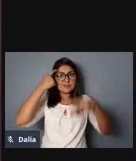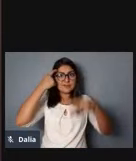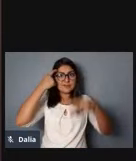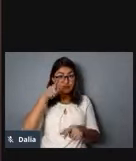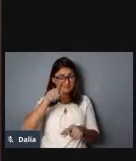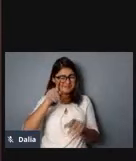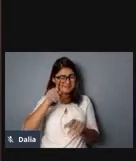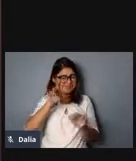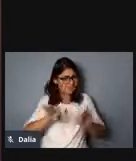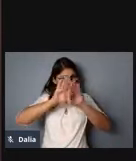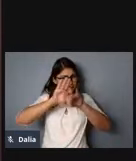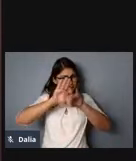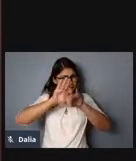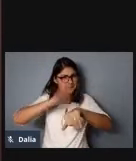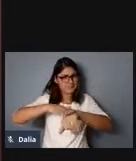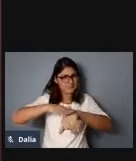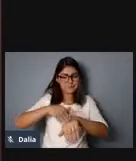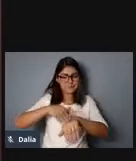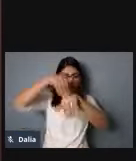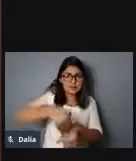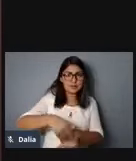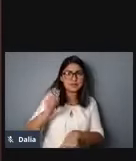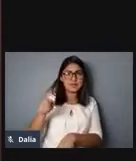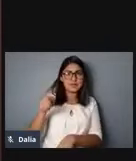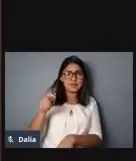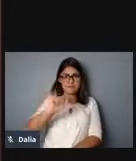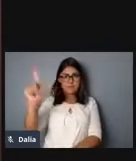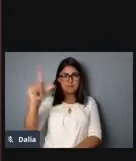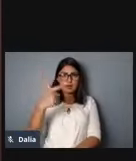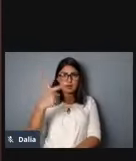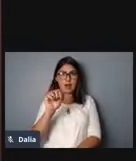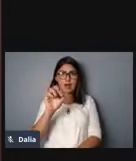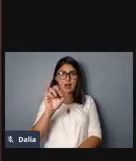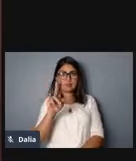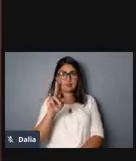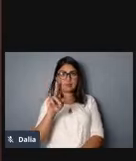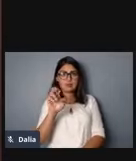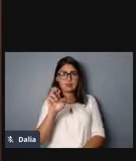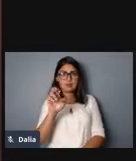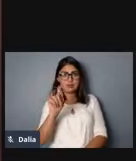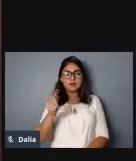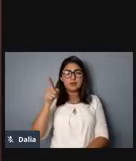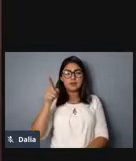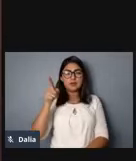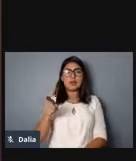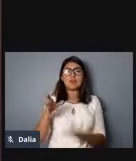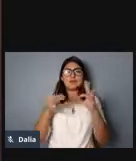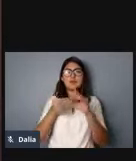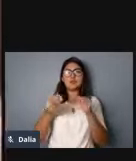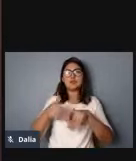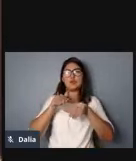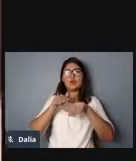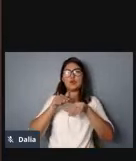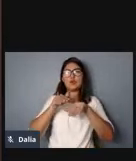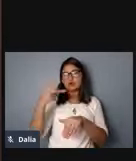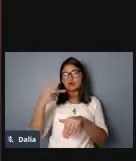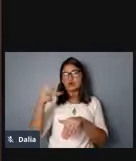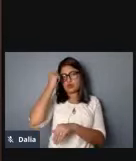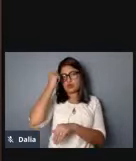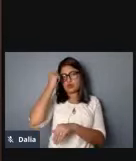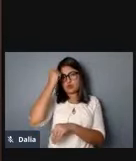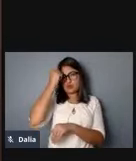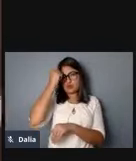teoría de la creatividad, donde dice que la obediencia es el primer bloqueo epistemológico y fenomenológico